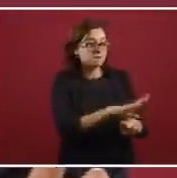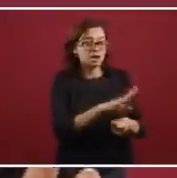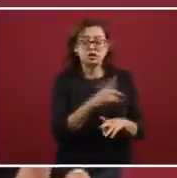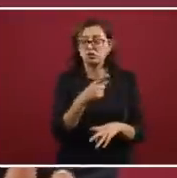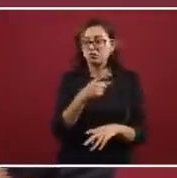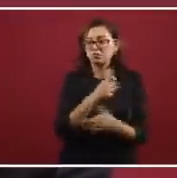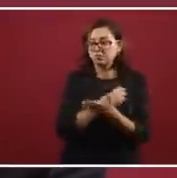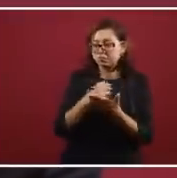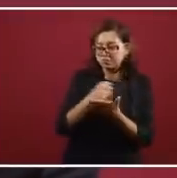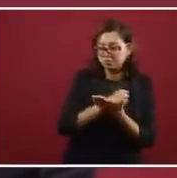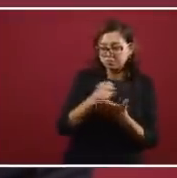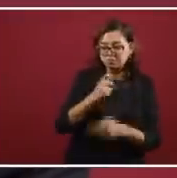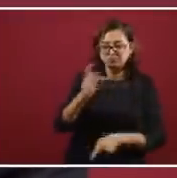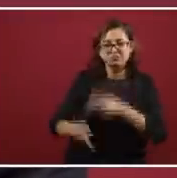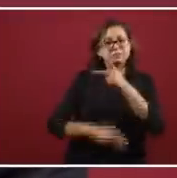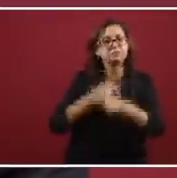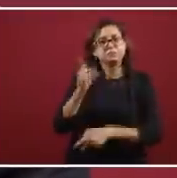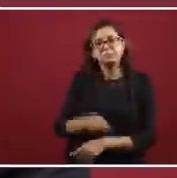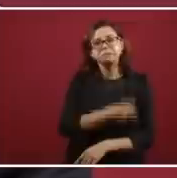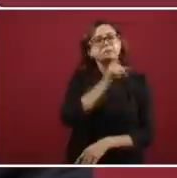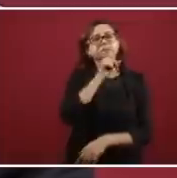banca